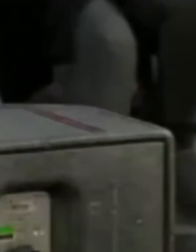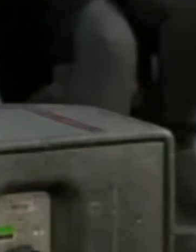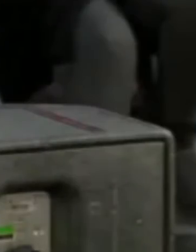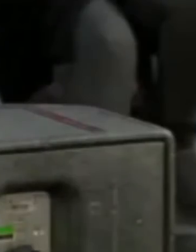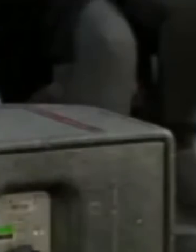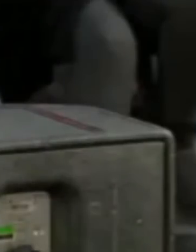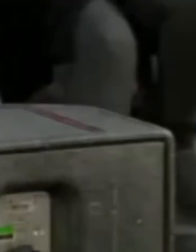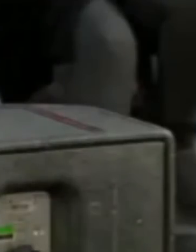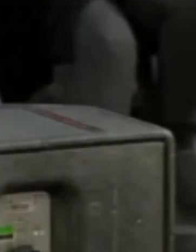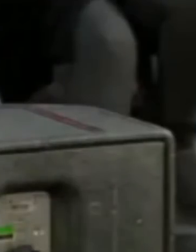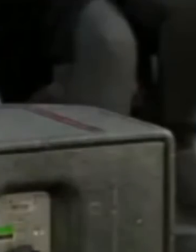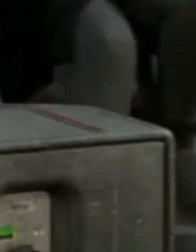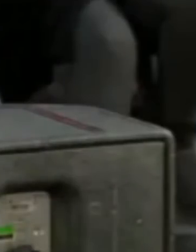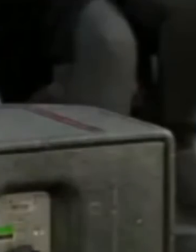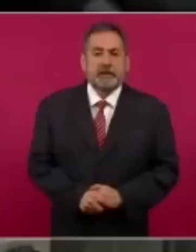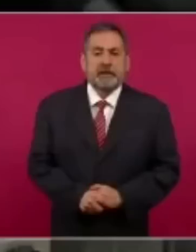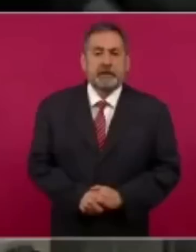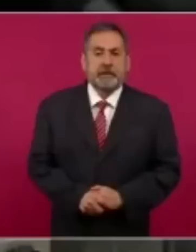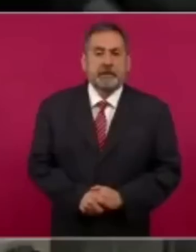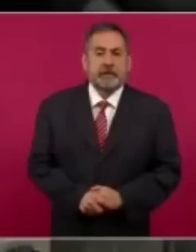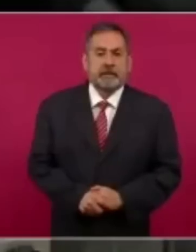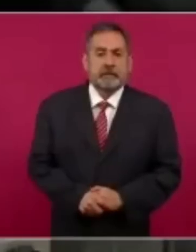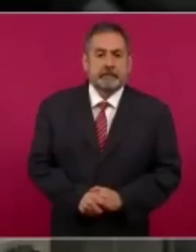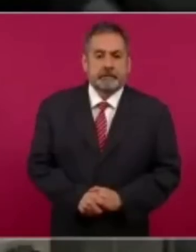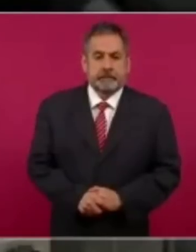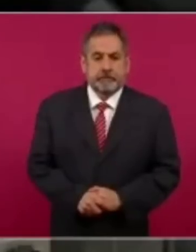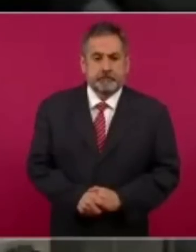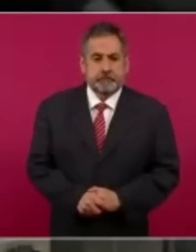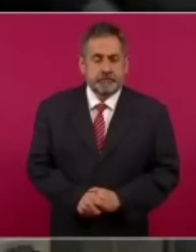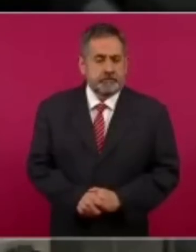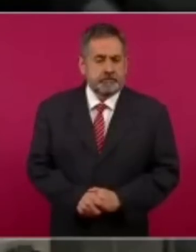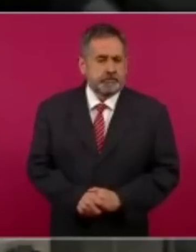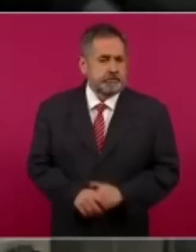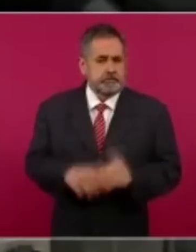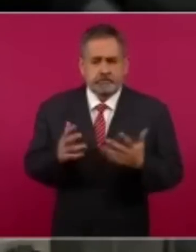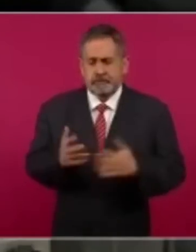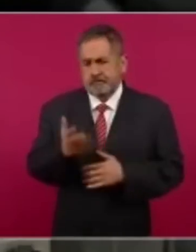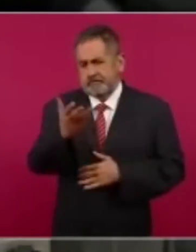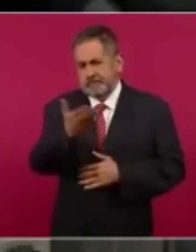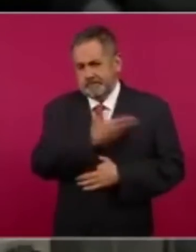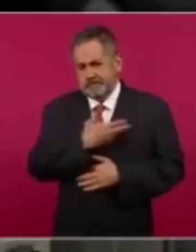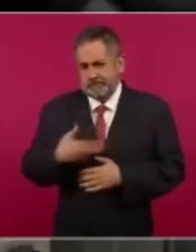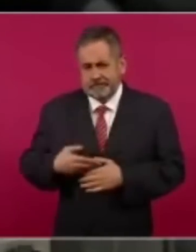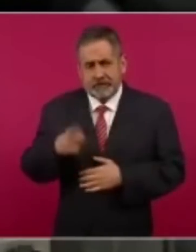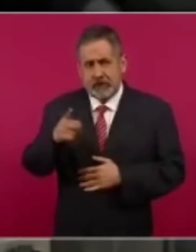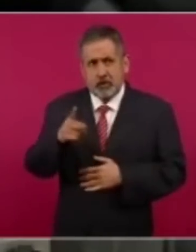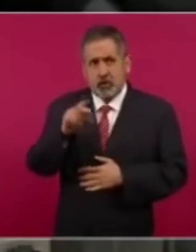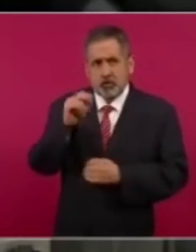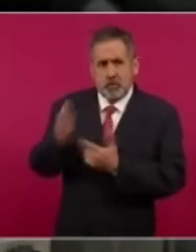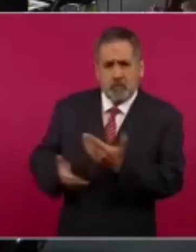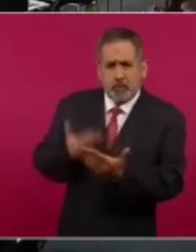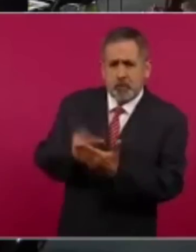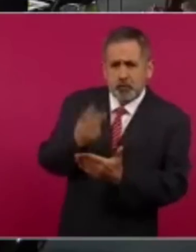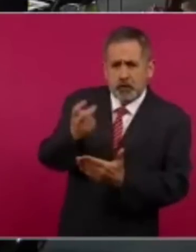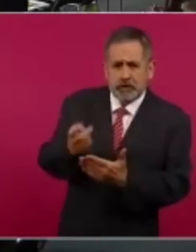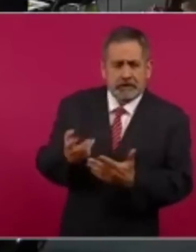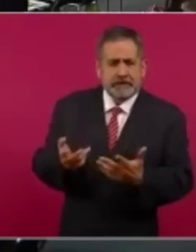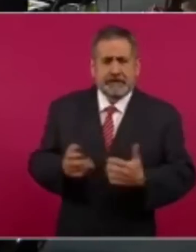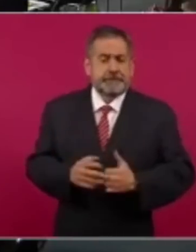en el siguiente proceso electoral, sea federal o local. O sea, presidente, eso no es lo que usted había propuesto.